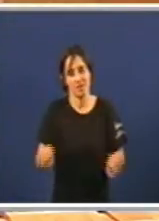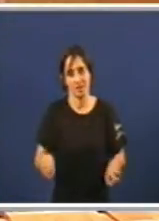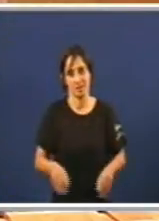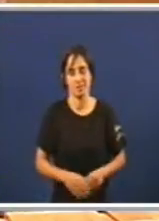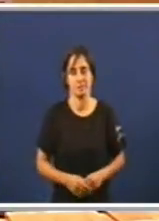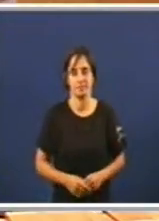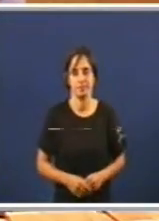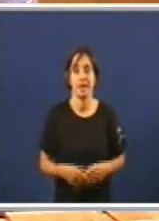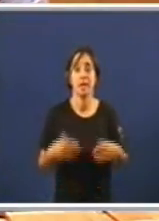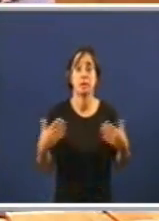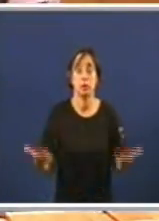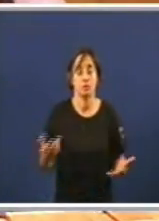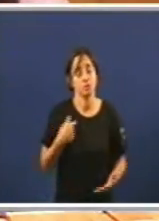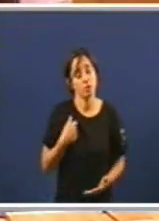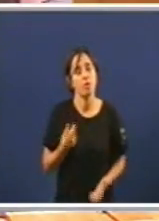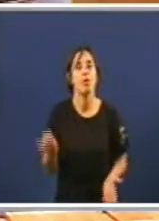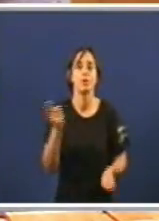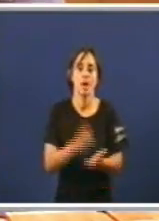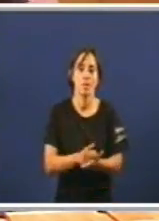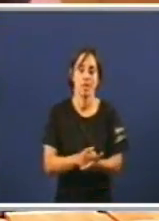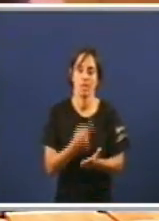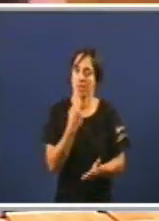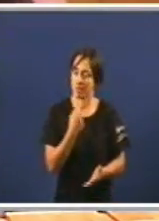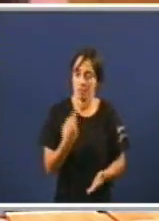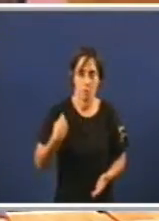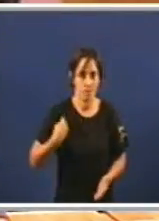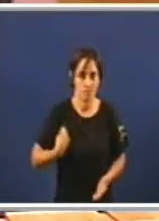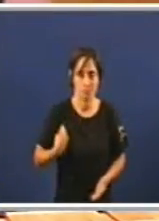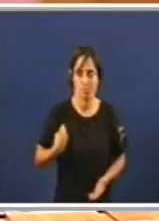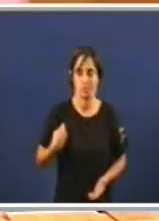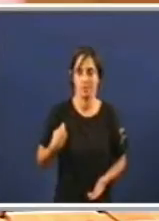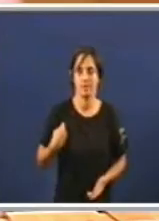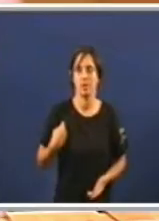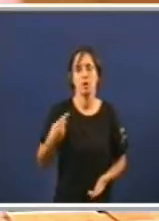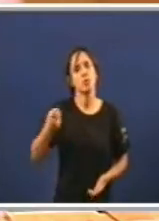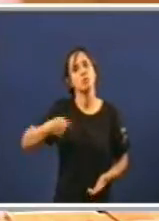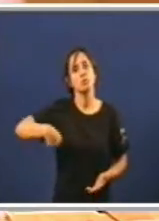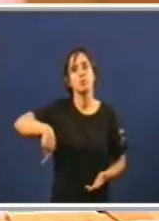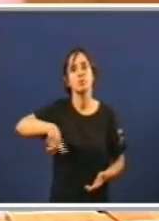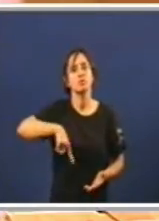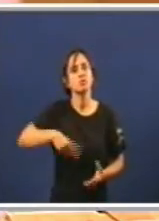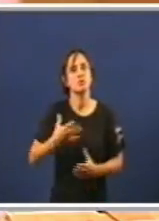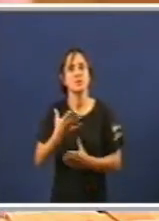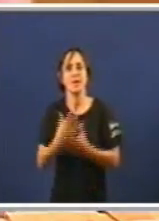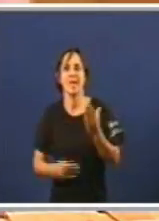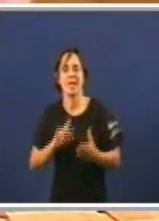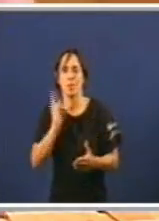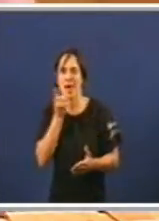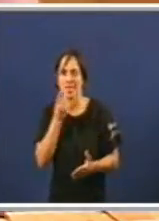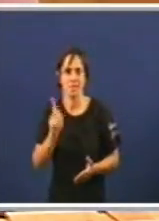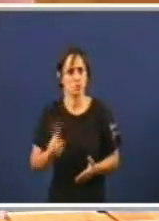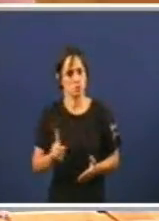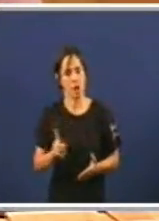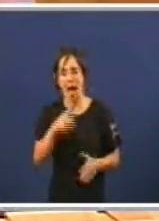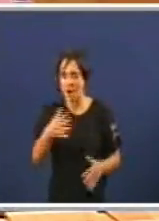Eu volvo dicirlles o mismo. Nós non estamos equivocadas porque somos agora mesmo